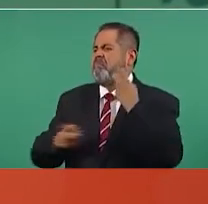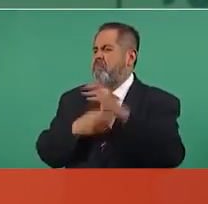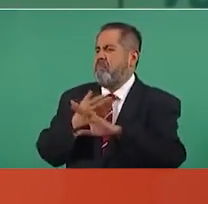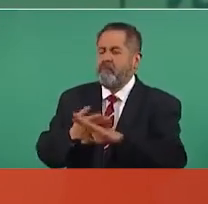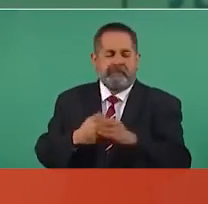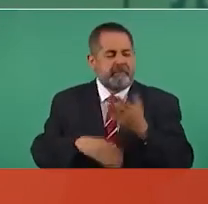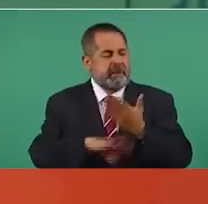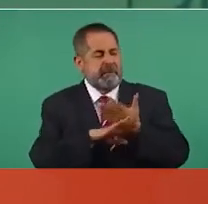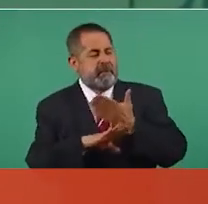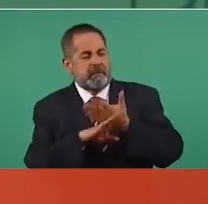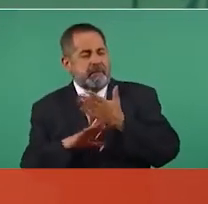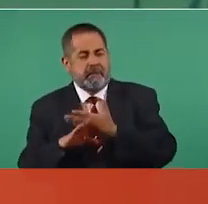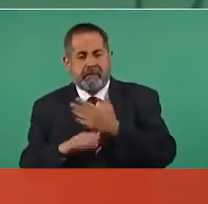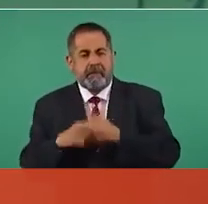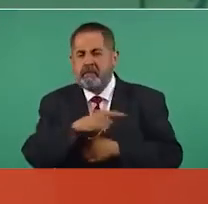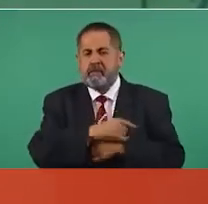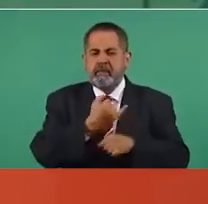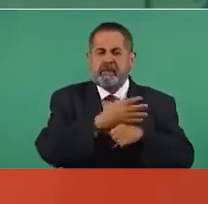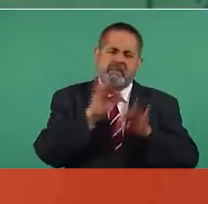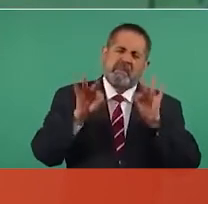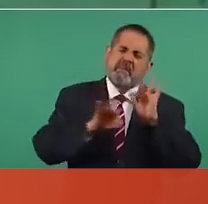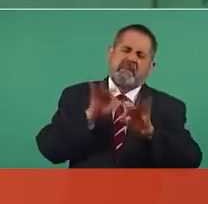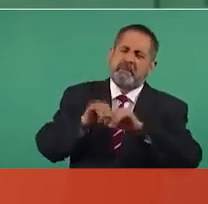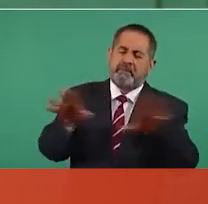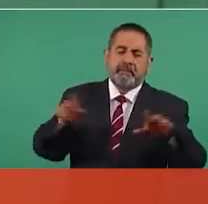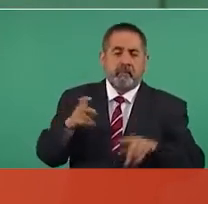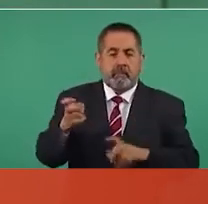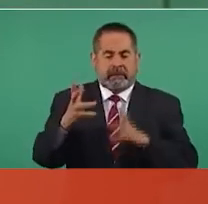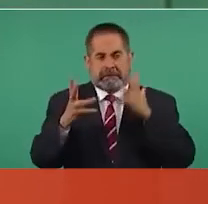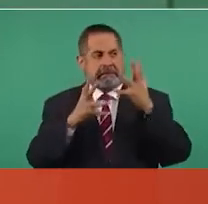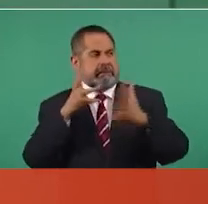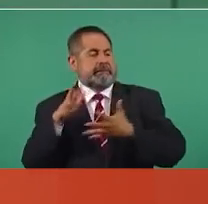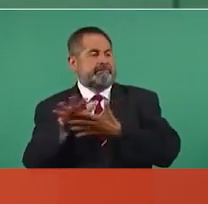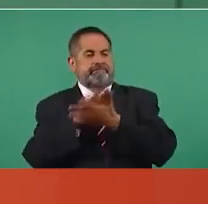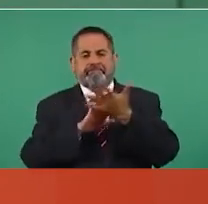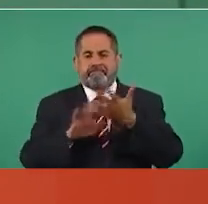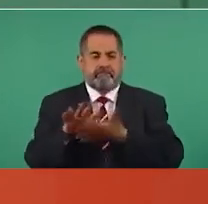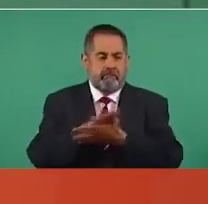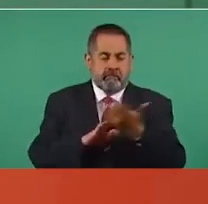de medios de información. Aquí es donde se